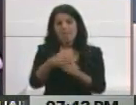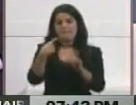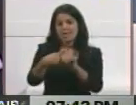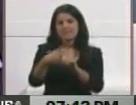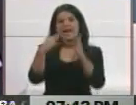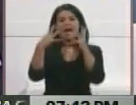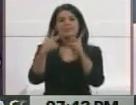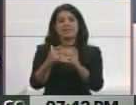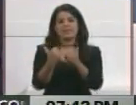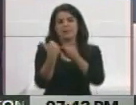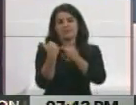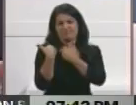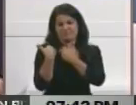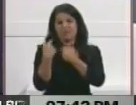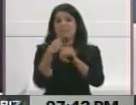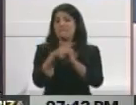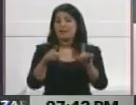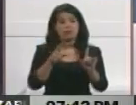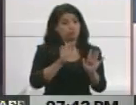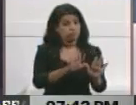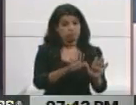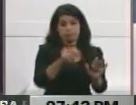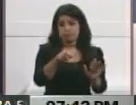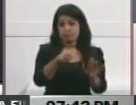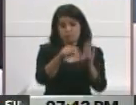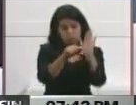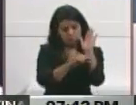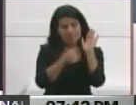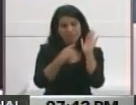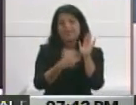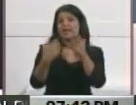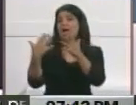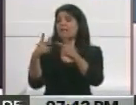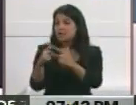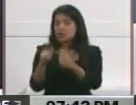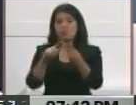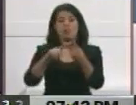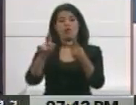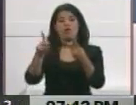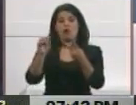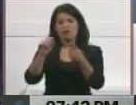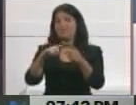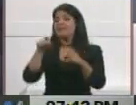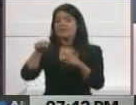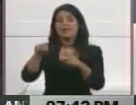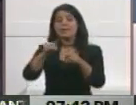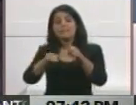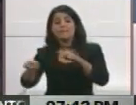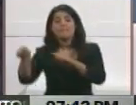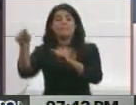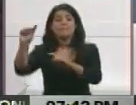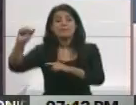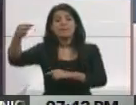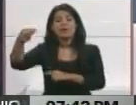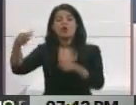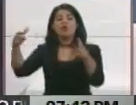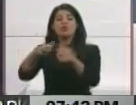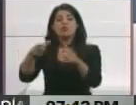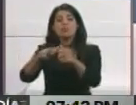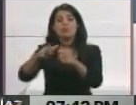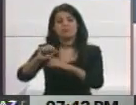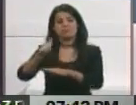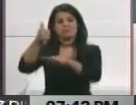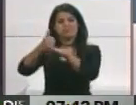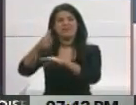pronunciarse el poder ciudadano para que el debate se produzca en la asamblea lo mismo ocurre con el